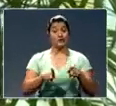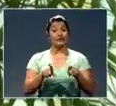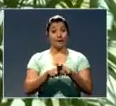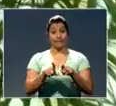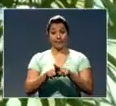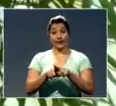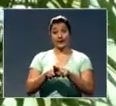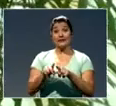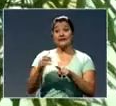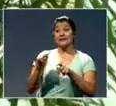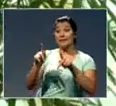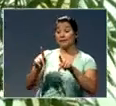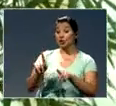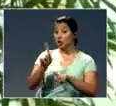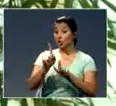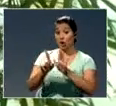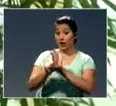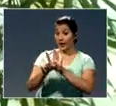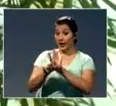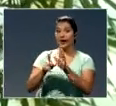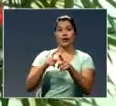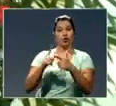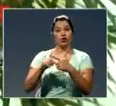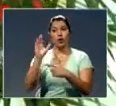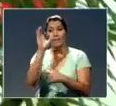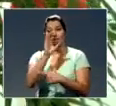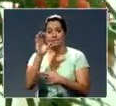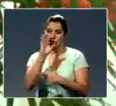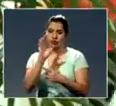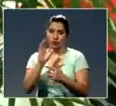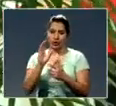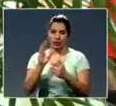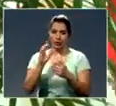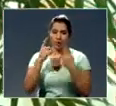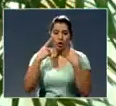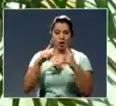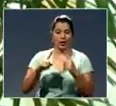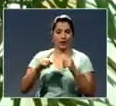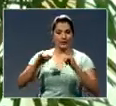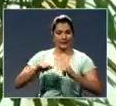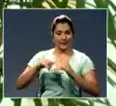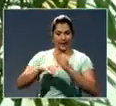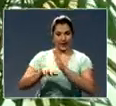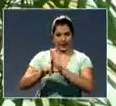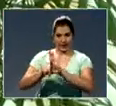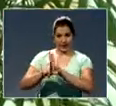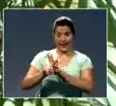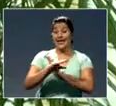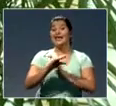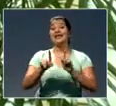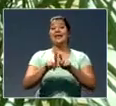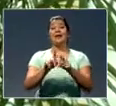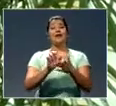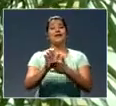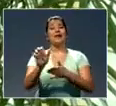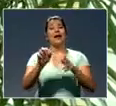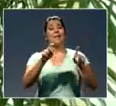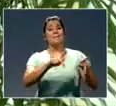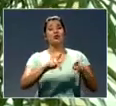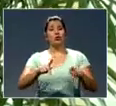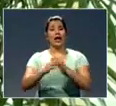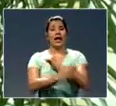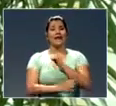en condición irregular puedan ponerse a derecho y evitar, por ejemplo, que en los pueblos fronterizos las personas ingresen a Costa Rica con el único